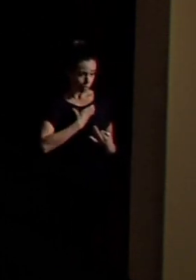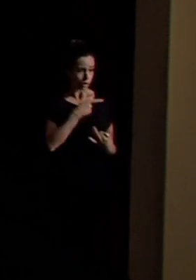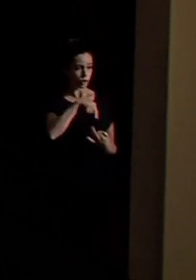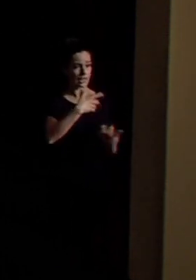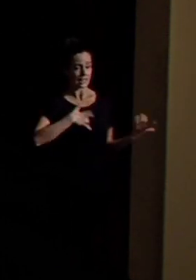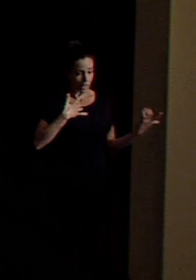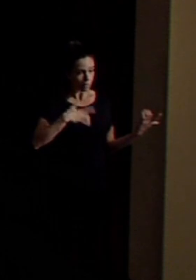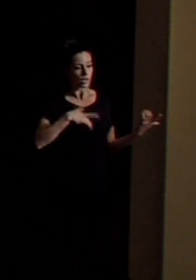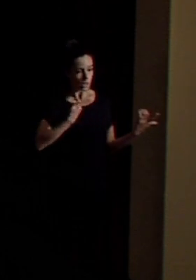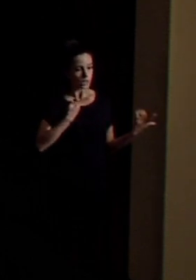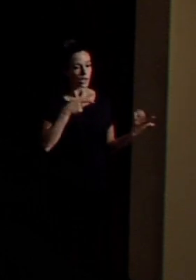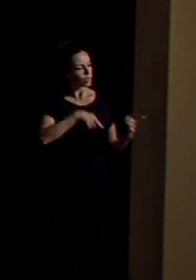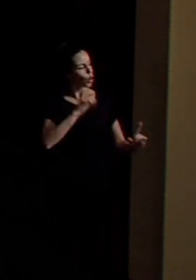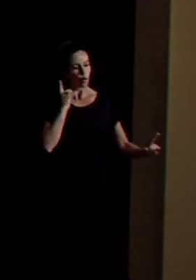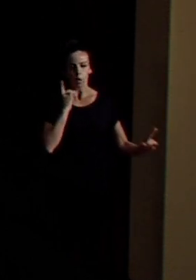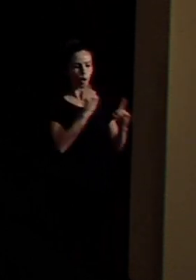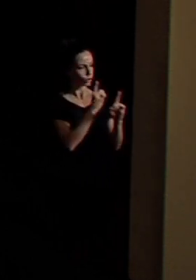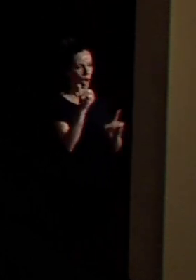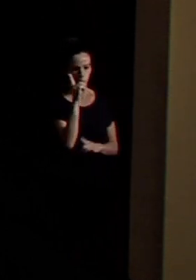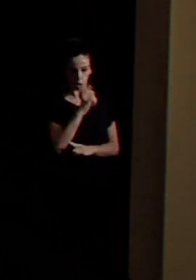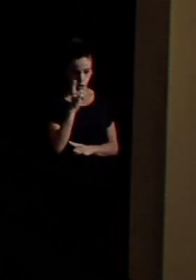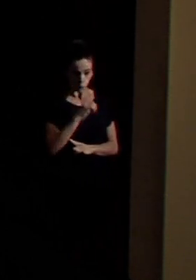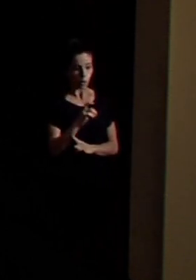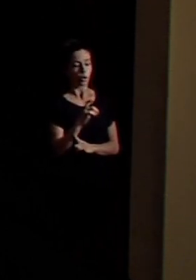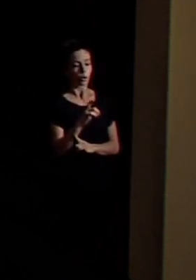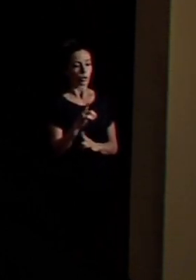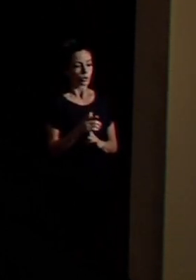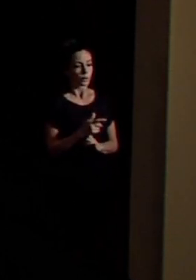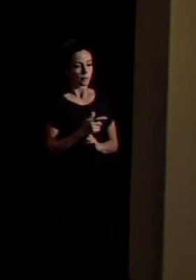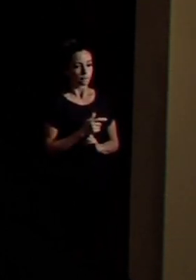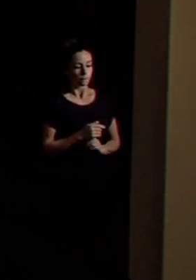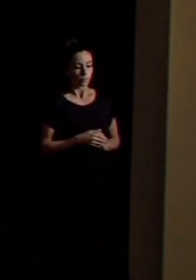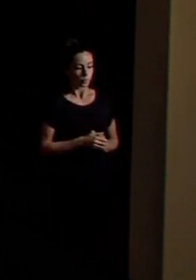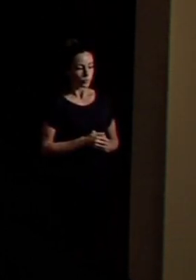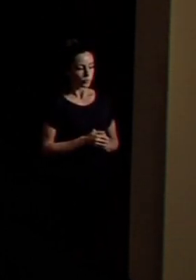posición abolicionista frente a la prostitución.